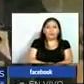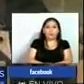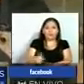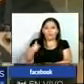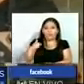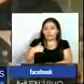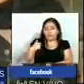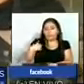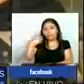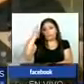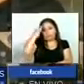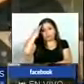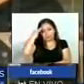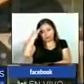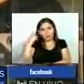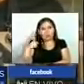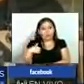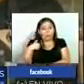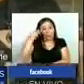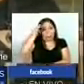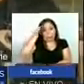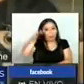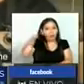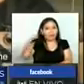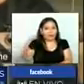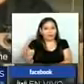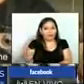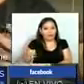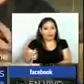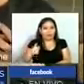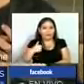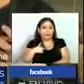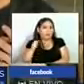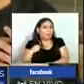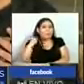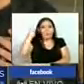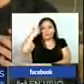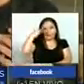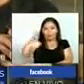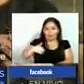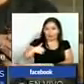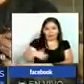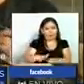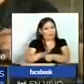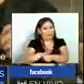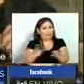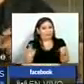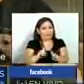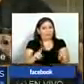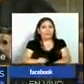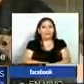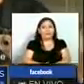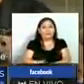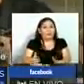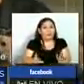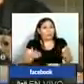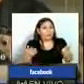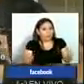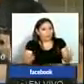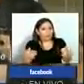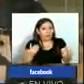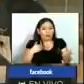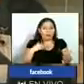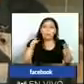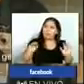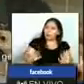negligencia Y para ser incrédulo No tenía una credibilidad Que me podía pasar a mí Entonces Uno pues Como que se pone